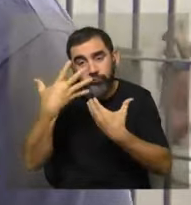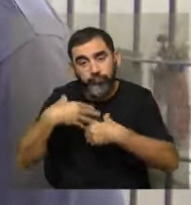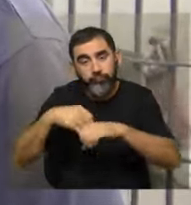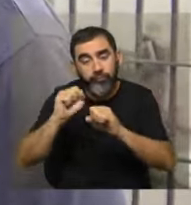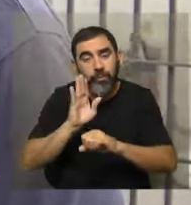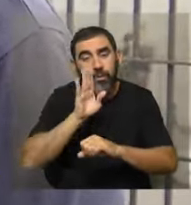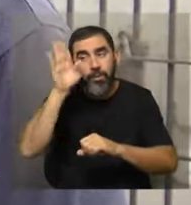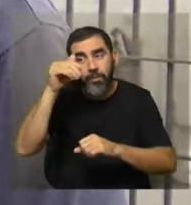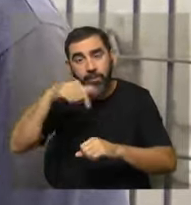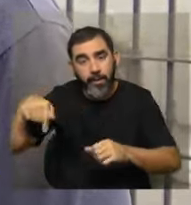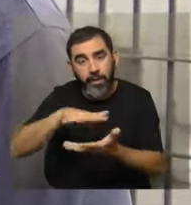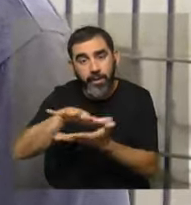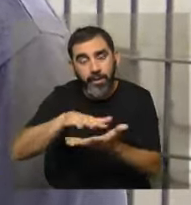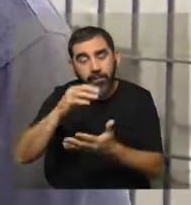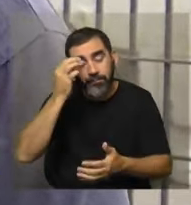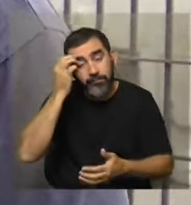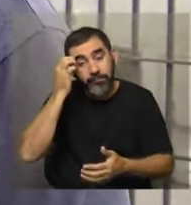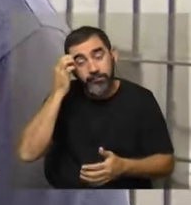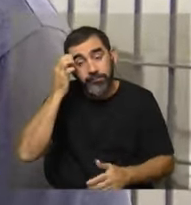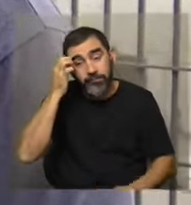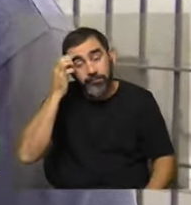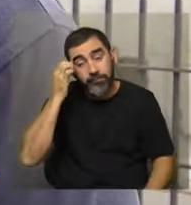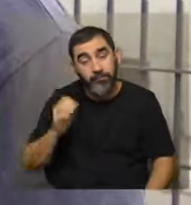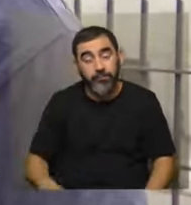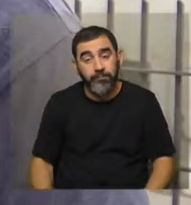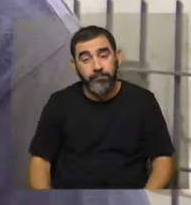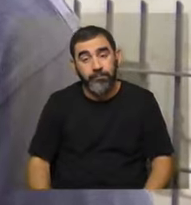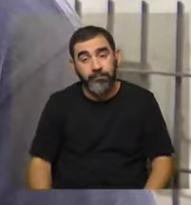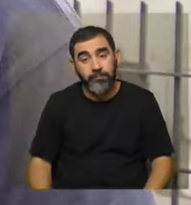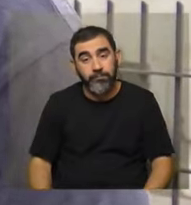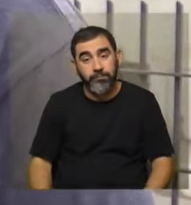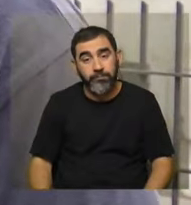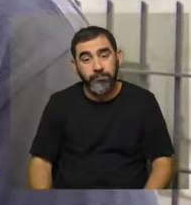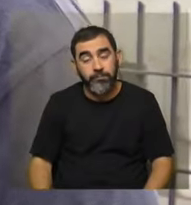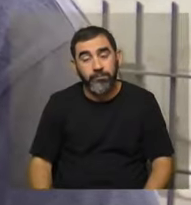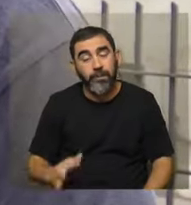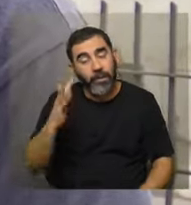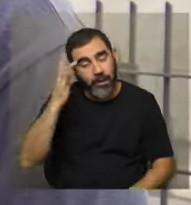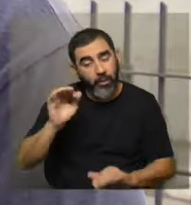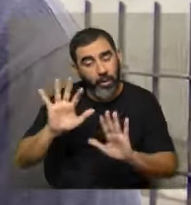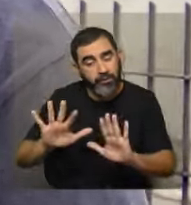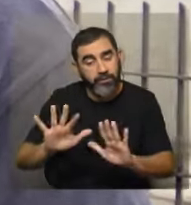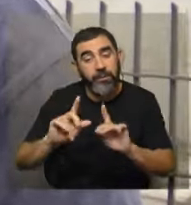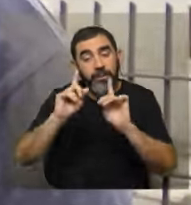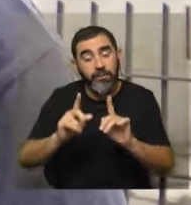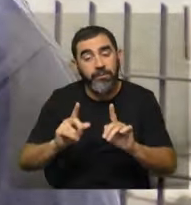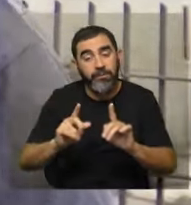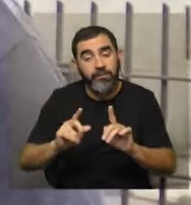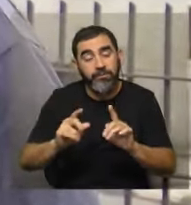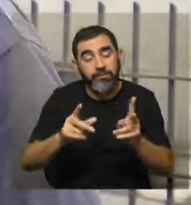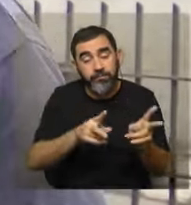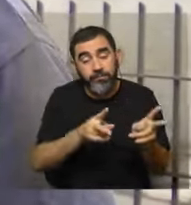poco en amberes eh Y que pasó por el puerto montevo Yo creo que es eso que tenemos En definitiva creo que tenemos que pasar por este